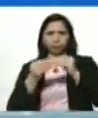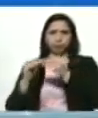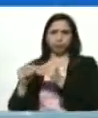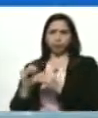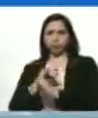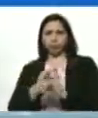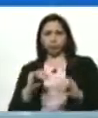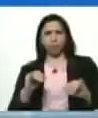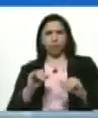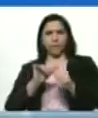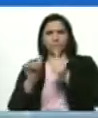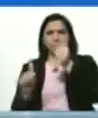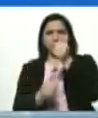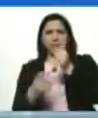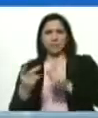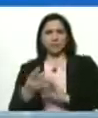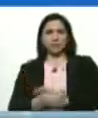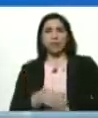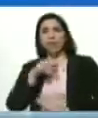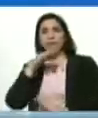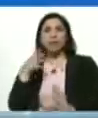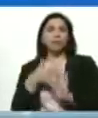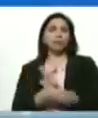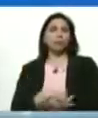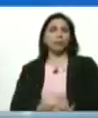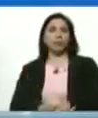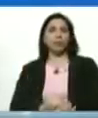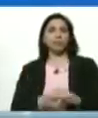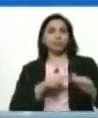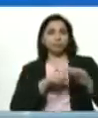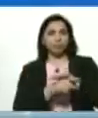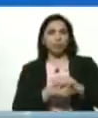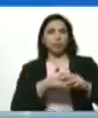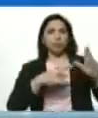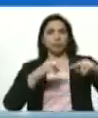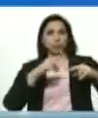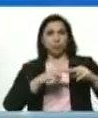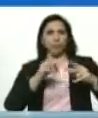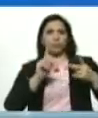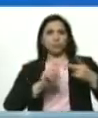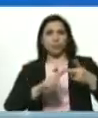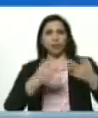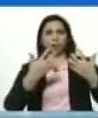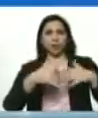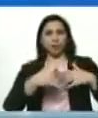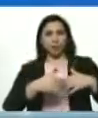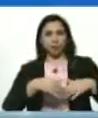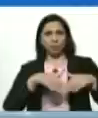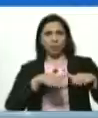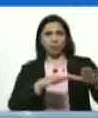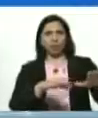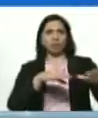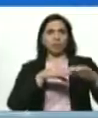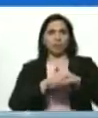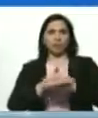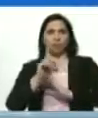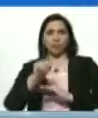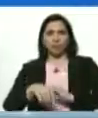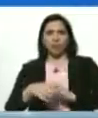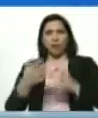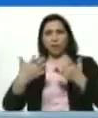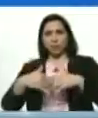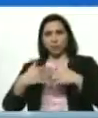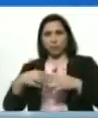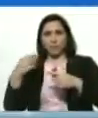la vicepresidenta ha hablado entraría el sector construcción la industria textil y de calzado la industria de